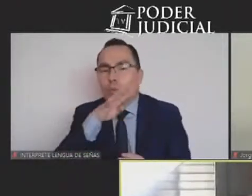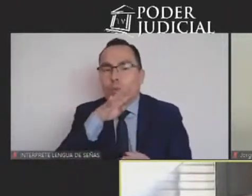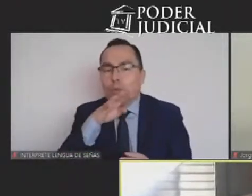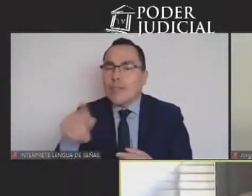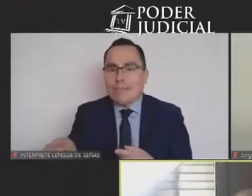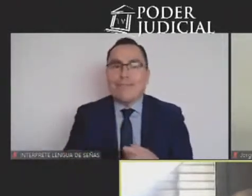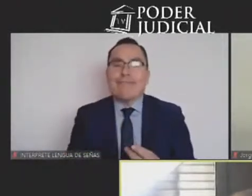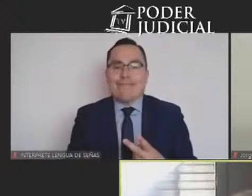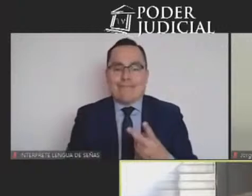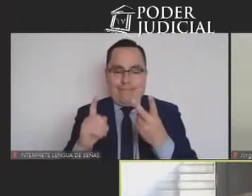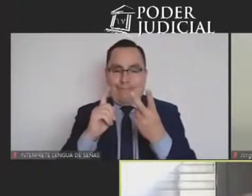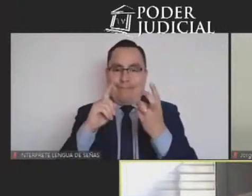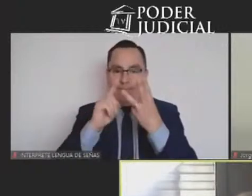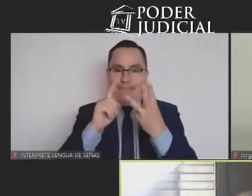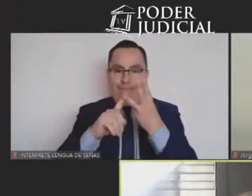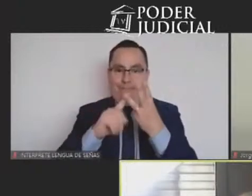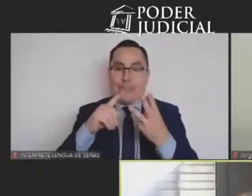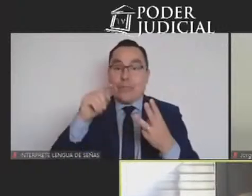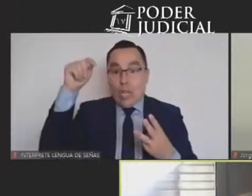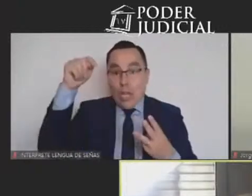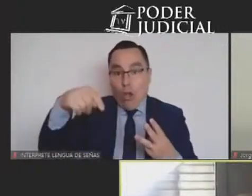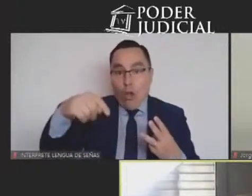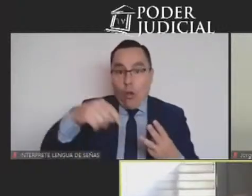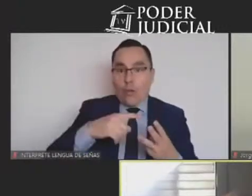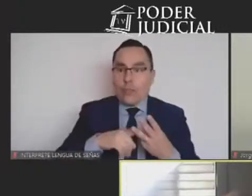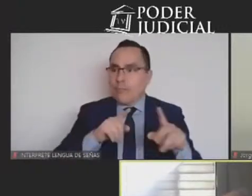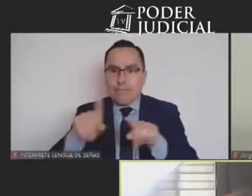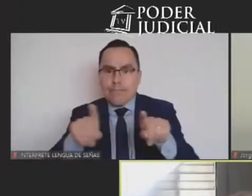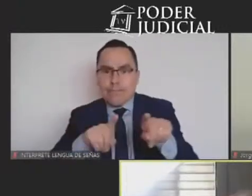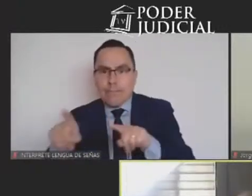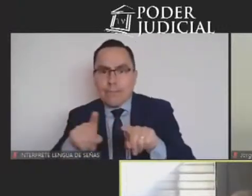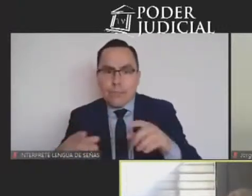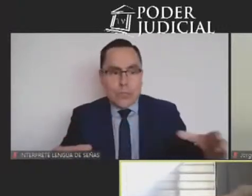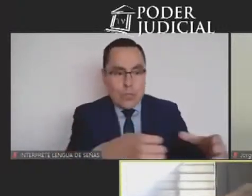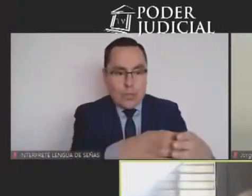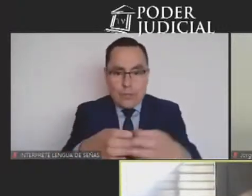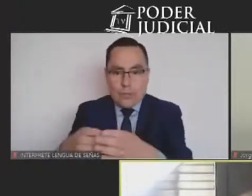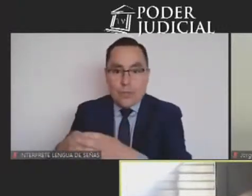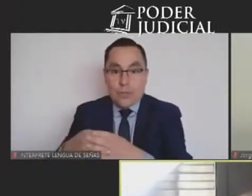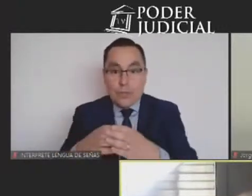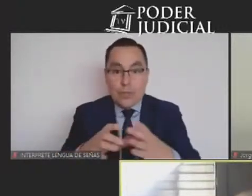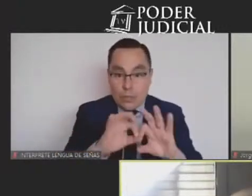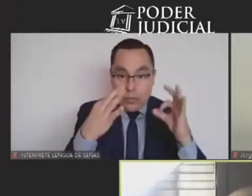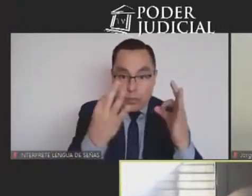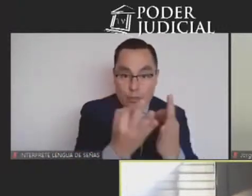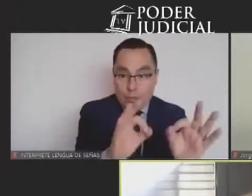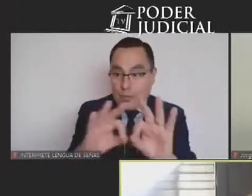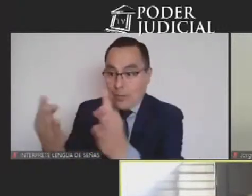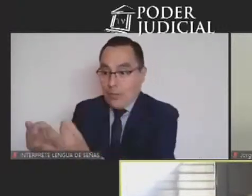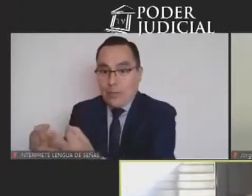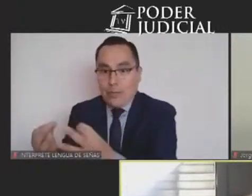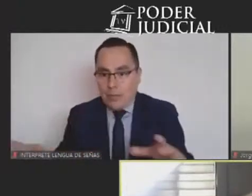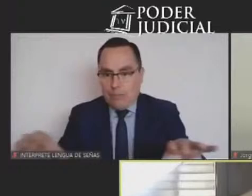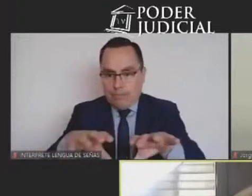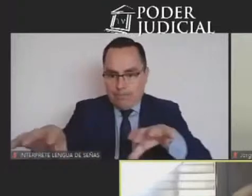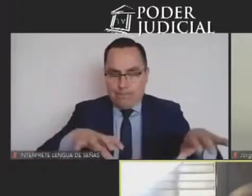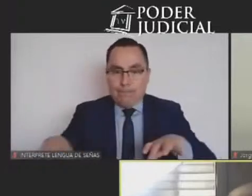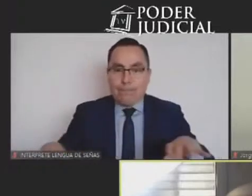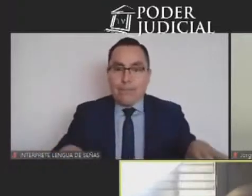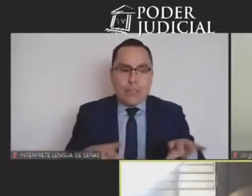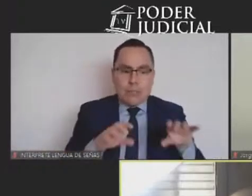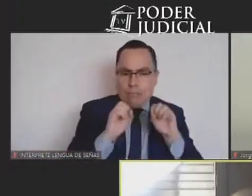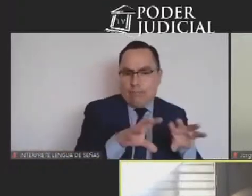Establecer procedimientos de colaboración con distintas organizaciones. Esta acción se encuentra dentro de lo que llamamos